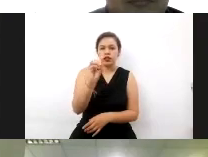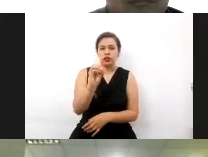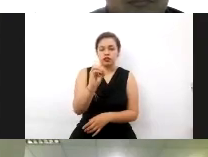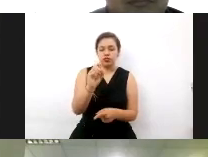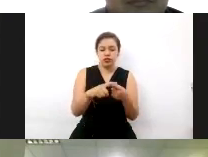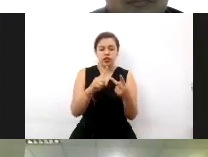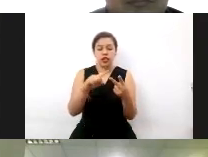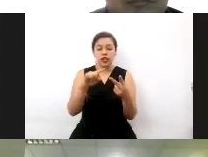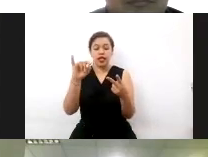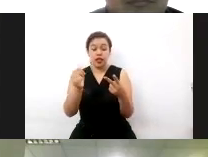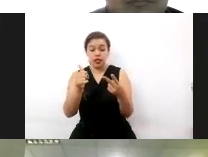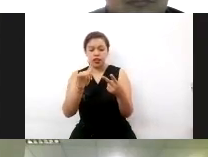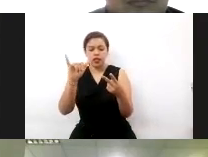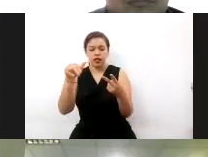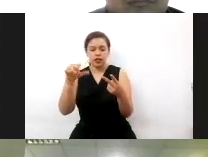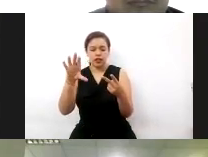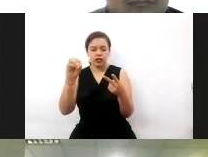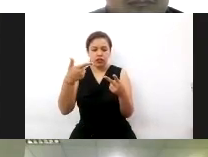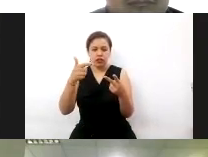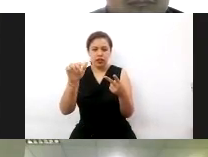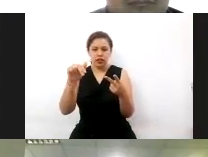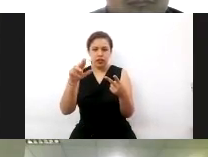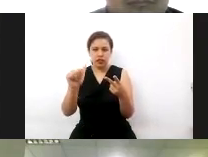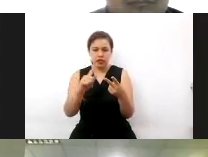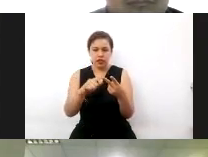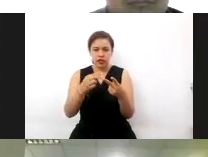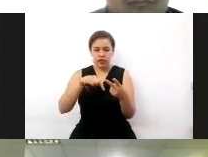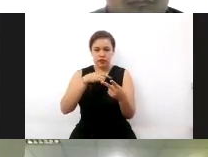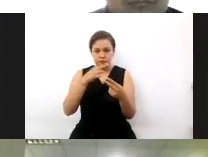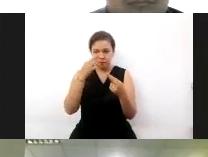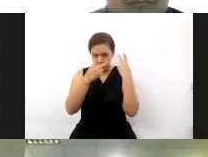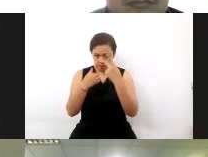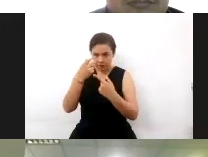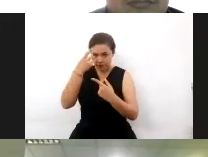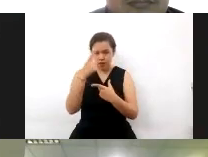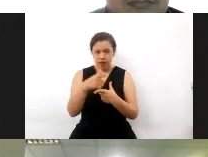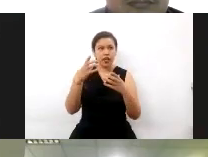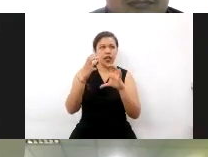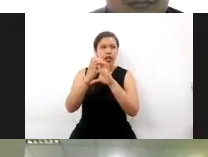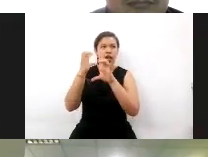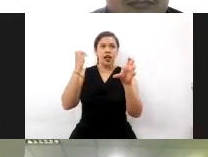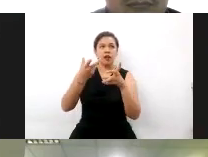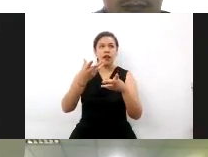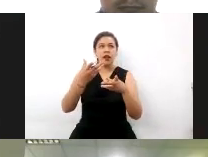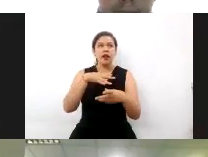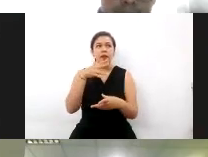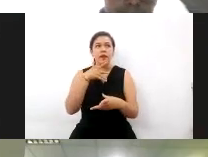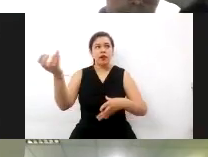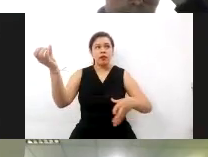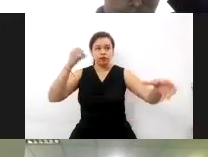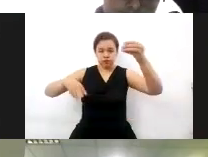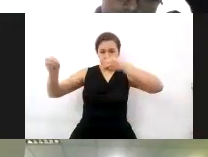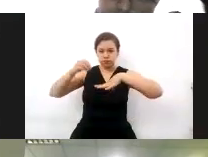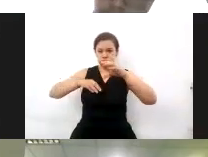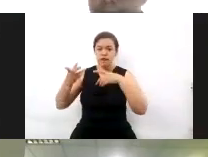residuos inorgánicos. Estos son los que comúnmente nosotros entregamos al camión recolector de basura. El camión recolector de basura pues nos